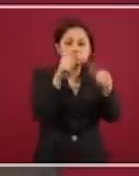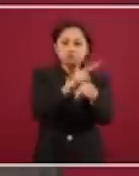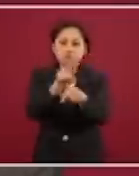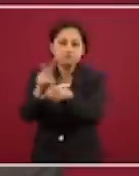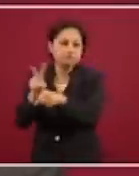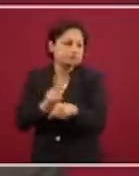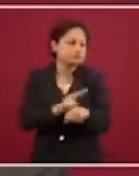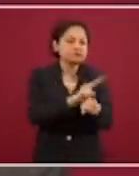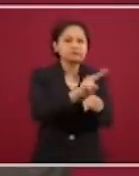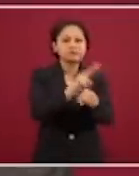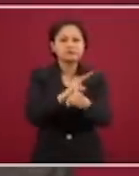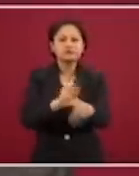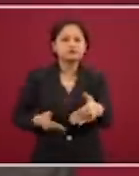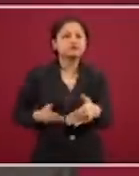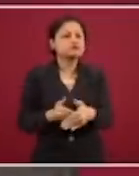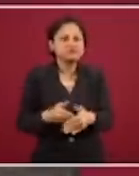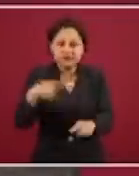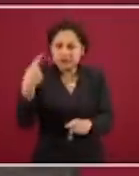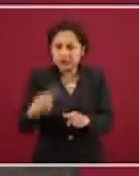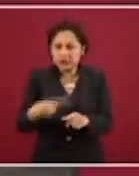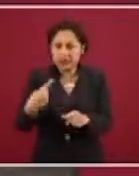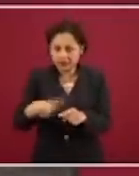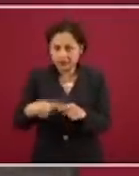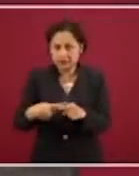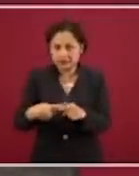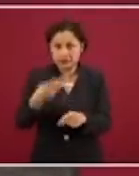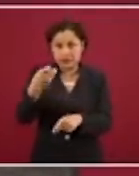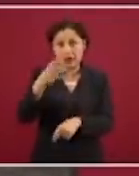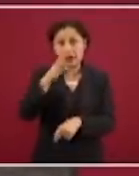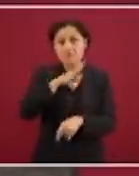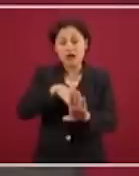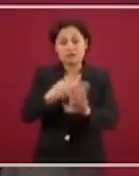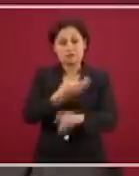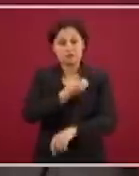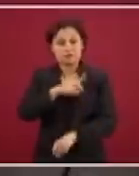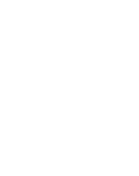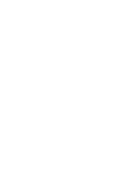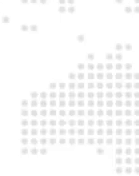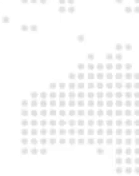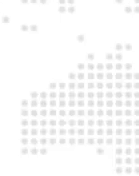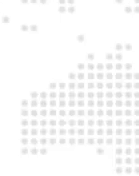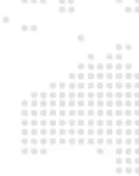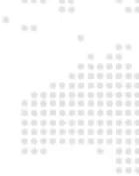interfiriendo con el bien público y con la protección de la salud. Denúncienlo, denúncienlo.